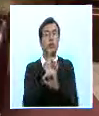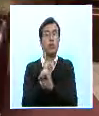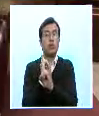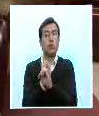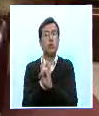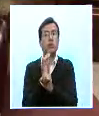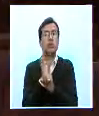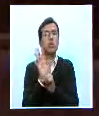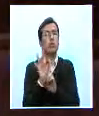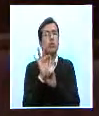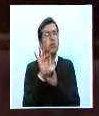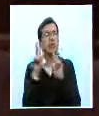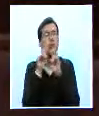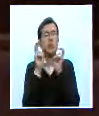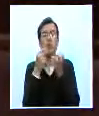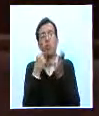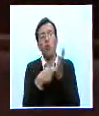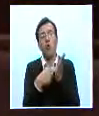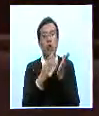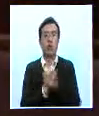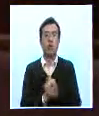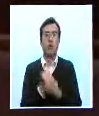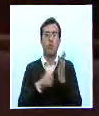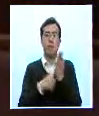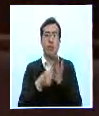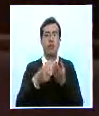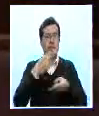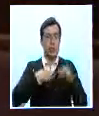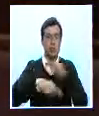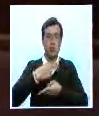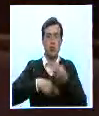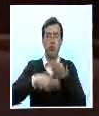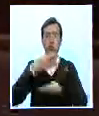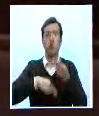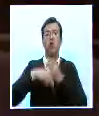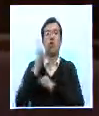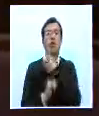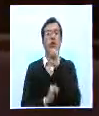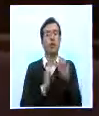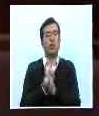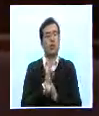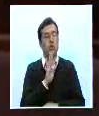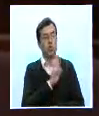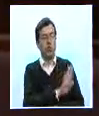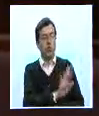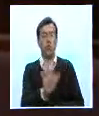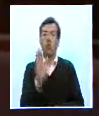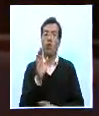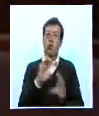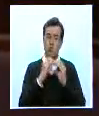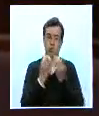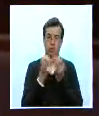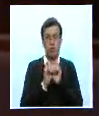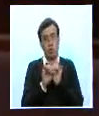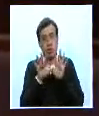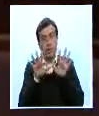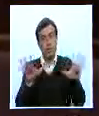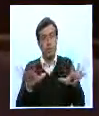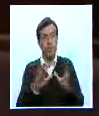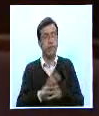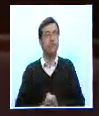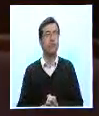especializadas en la materia por ejemplo el ministerio del comercio exterior donde se manifestó a través de la comisión general de